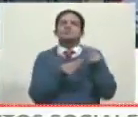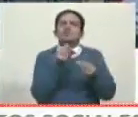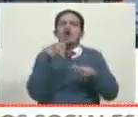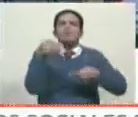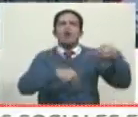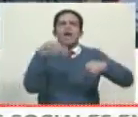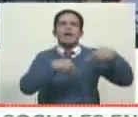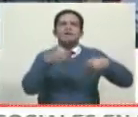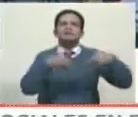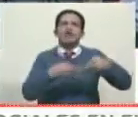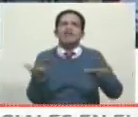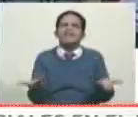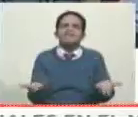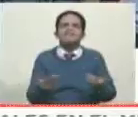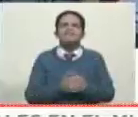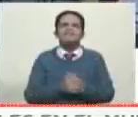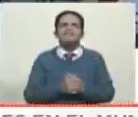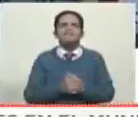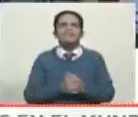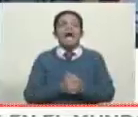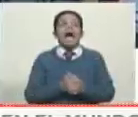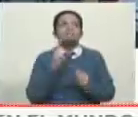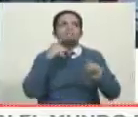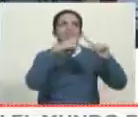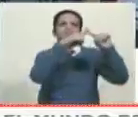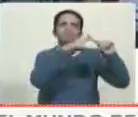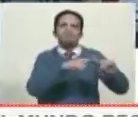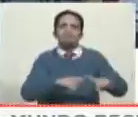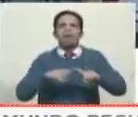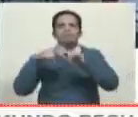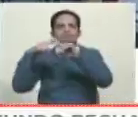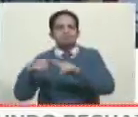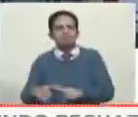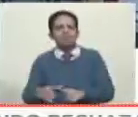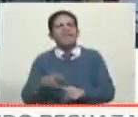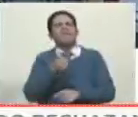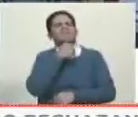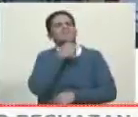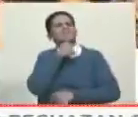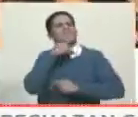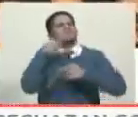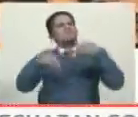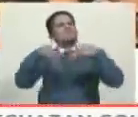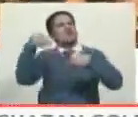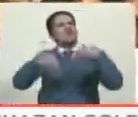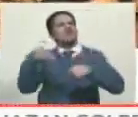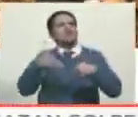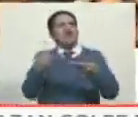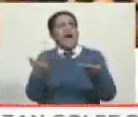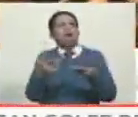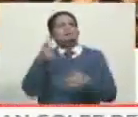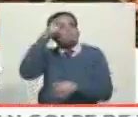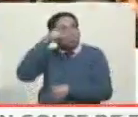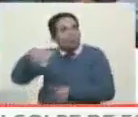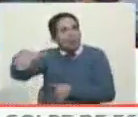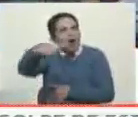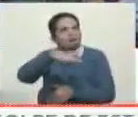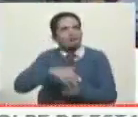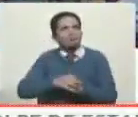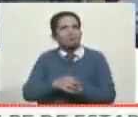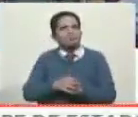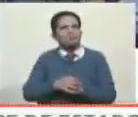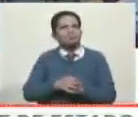qué con votos y saben quién pone los datos el pueblo y